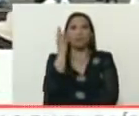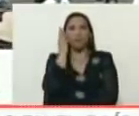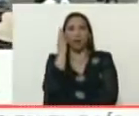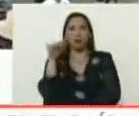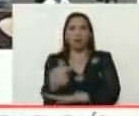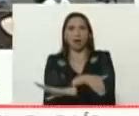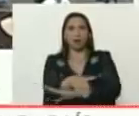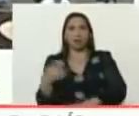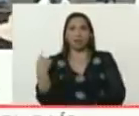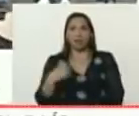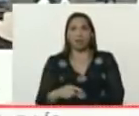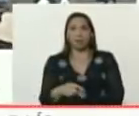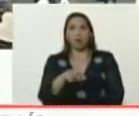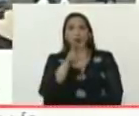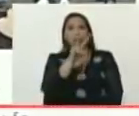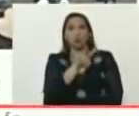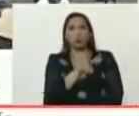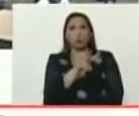Tenemos